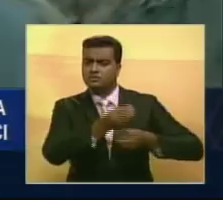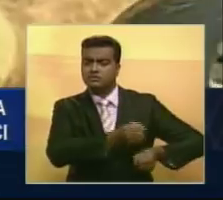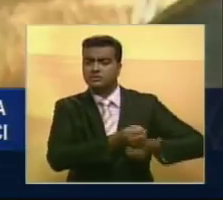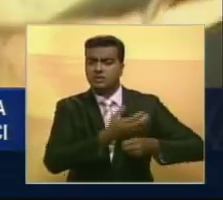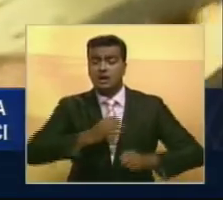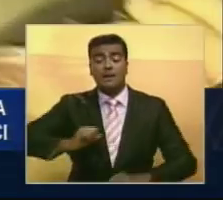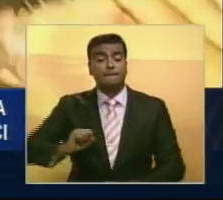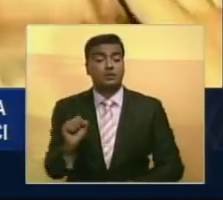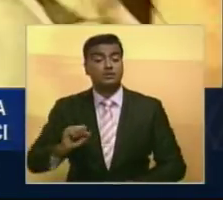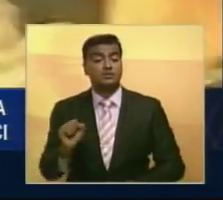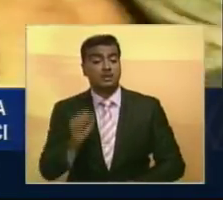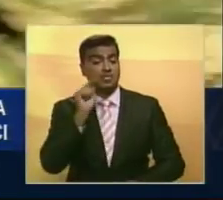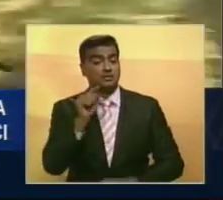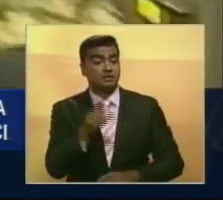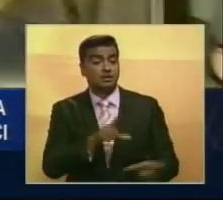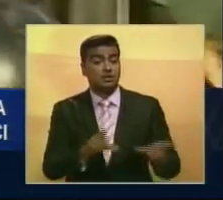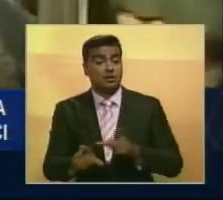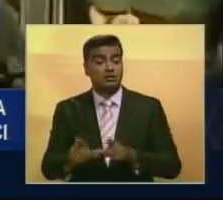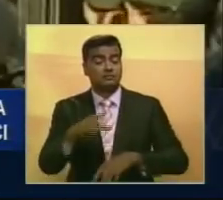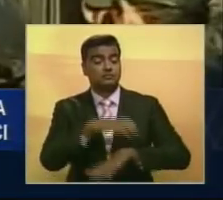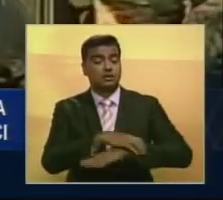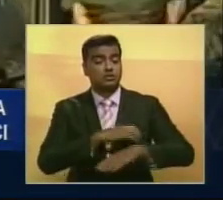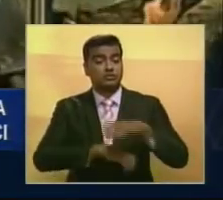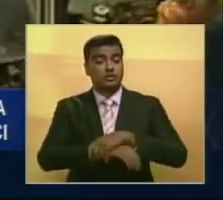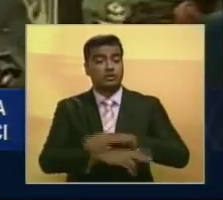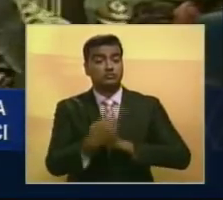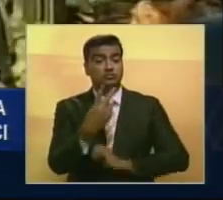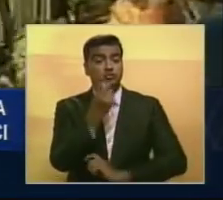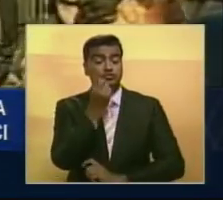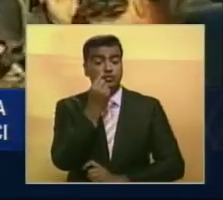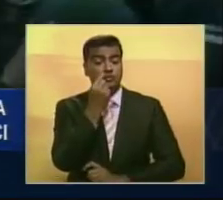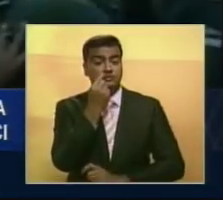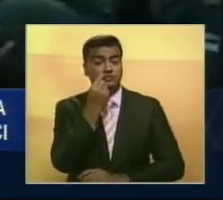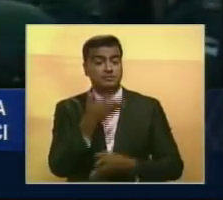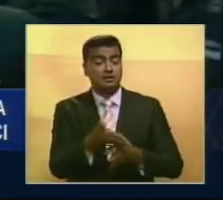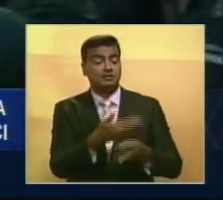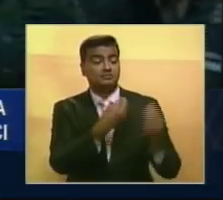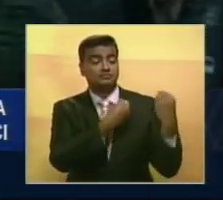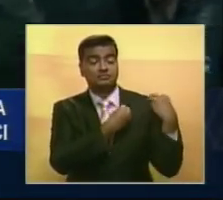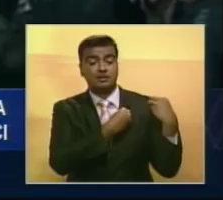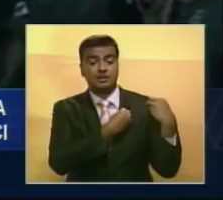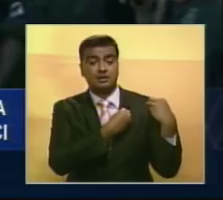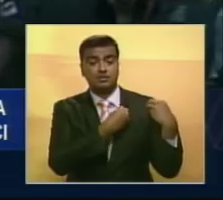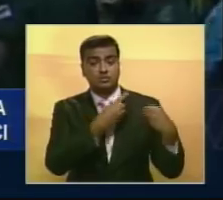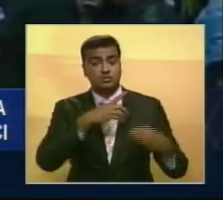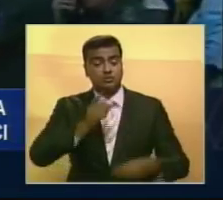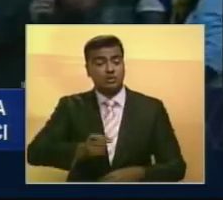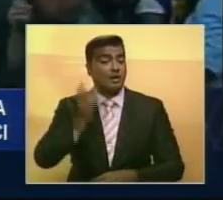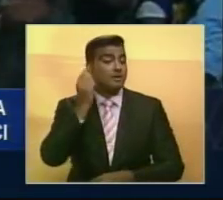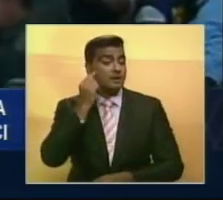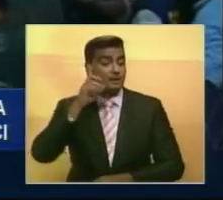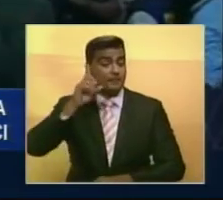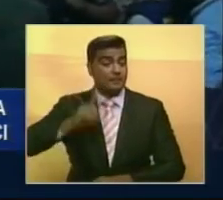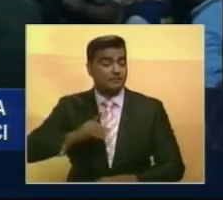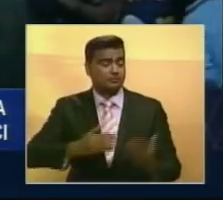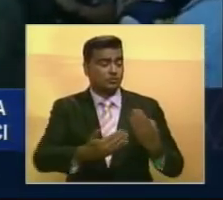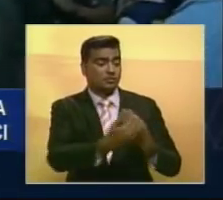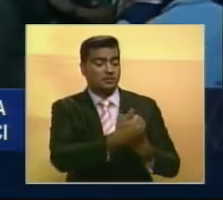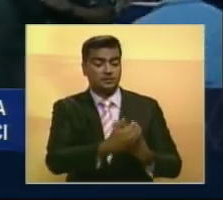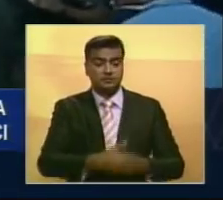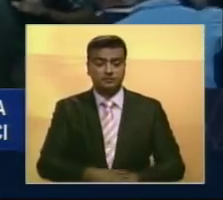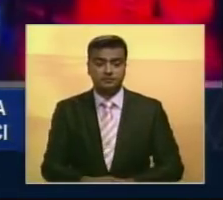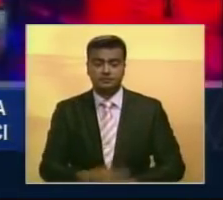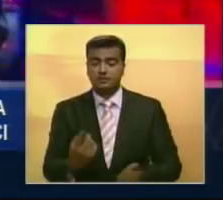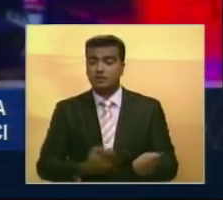la policía de esa provincia detuvieron a los 2 prófugos y también a la ex suegra de Cristian Lanata, quien fue acusada de encubrimiento.